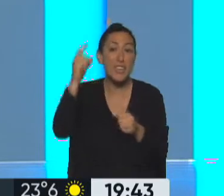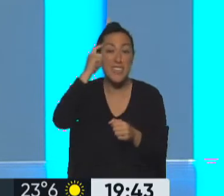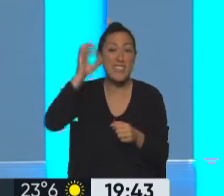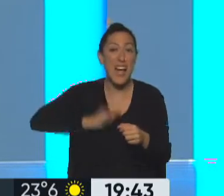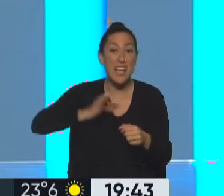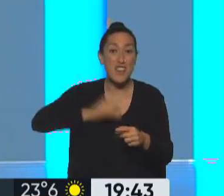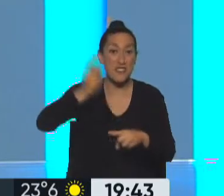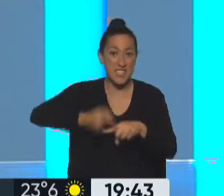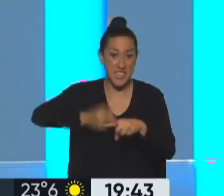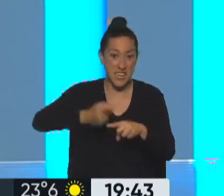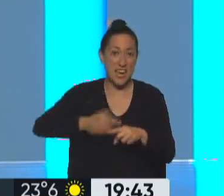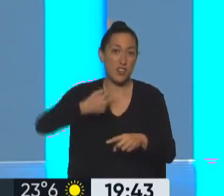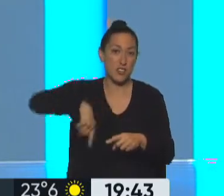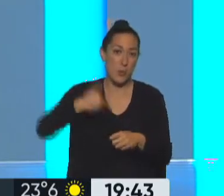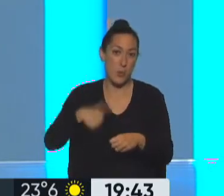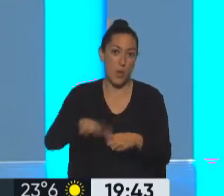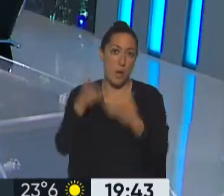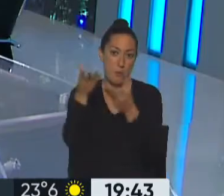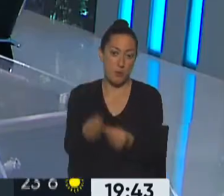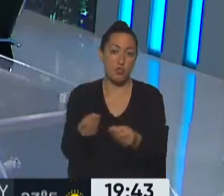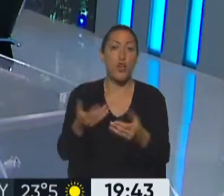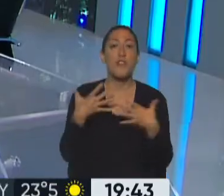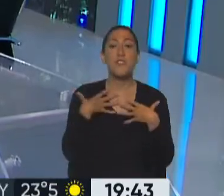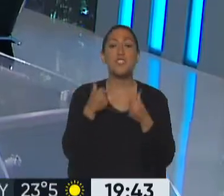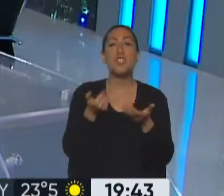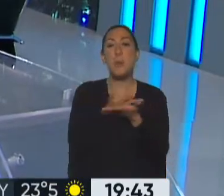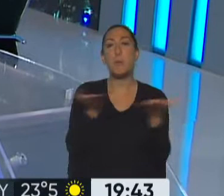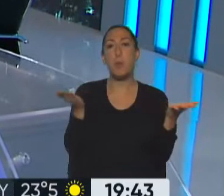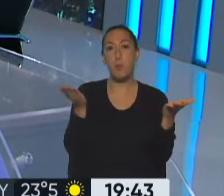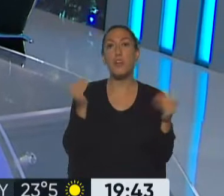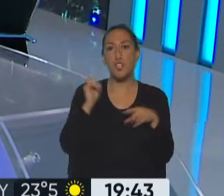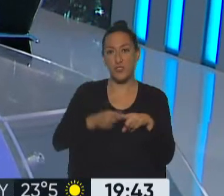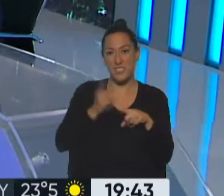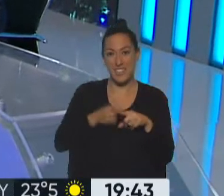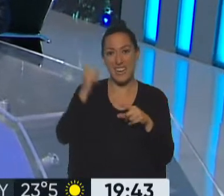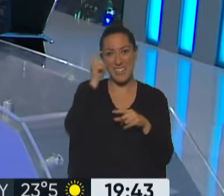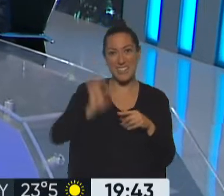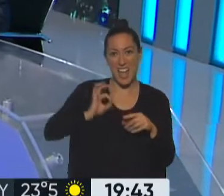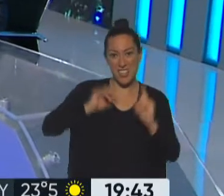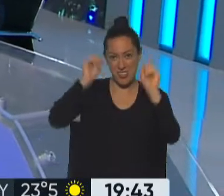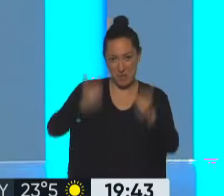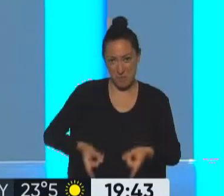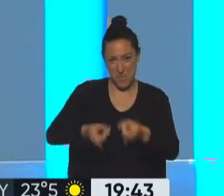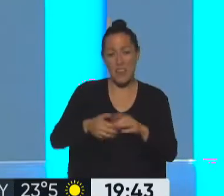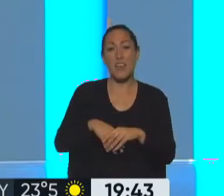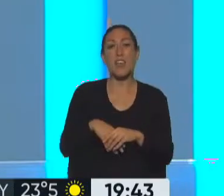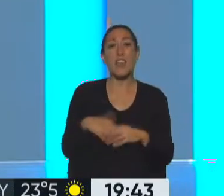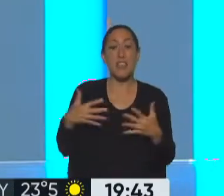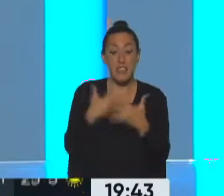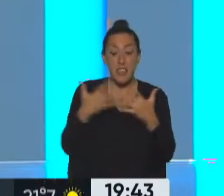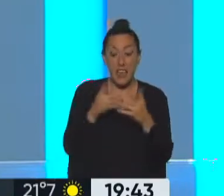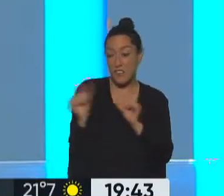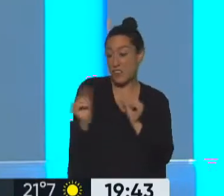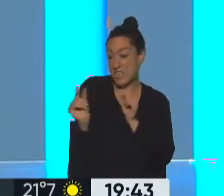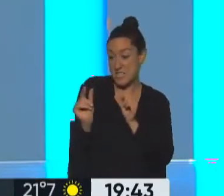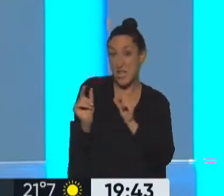años y vos Fijate Diana la defensoría del público también festeja sus 10 años con muy pocos días de diferencia